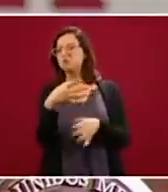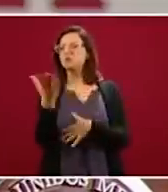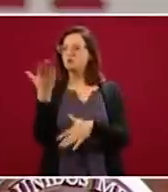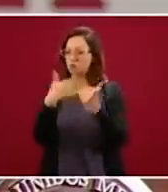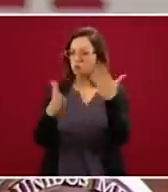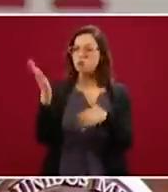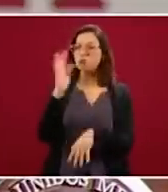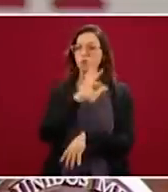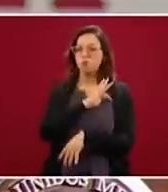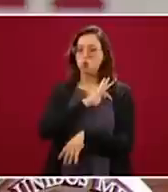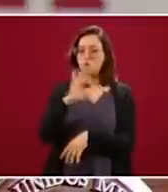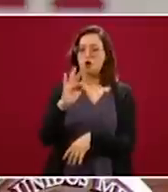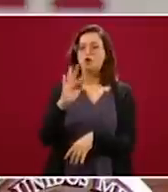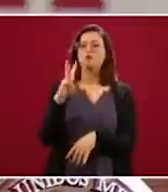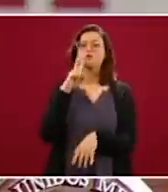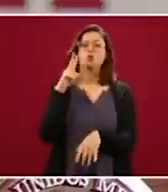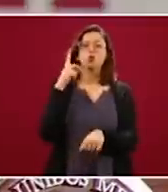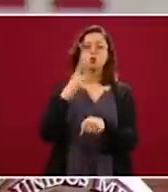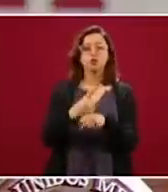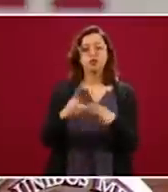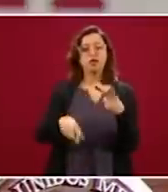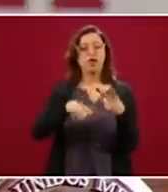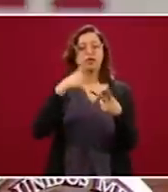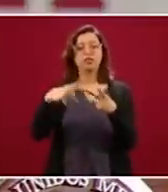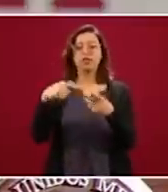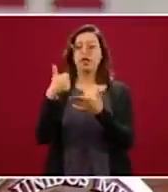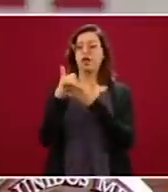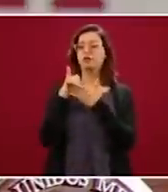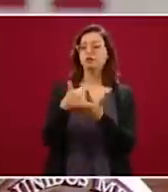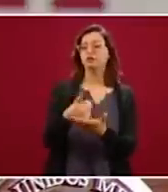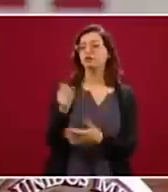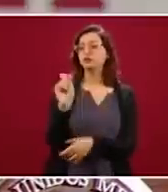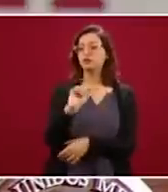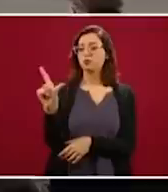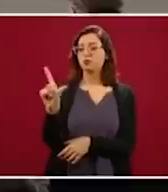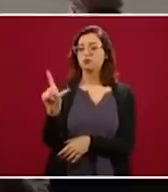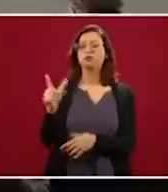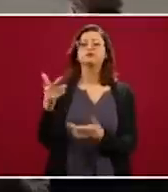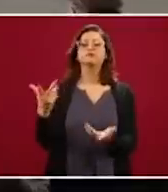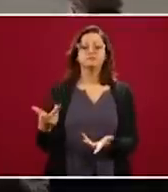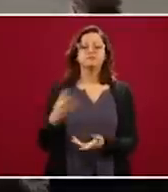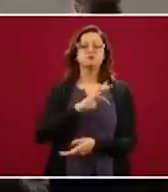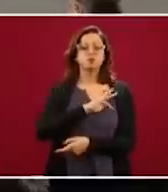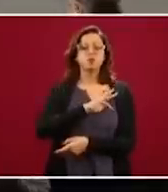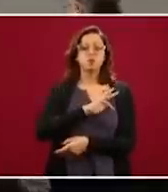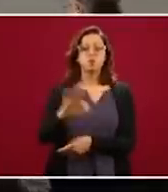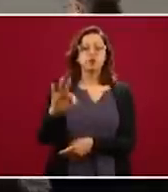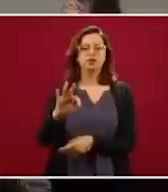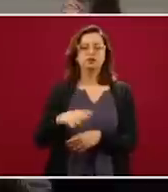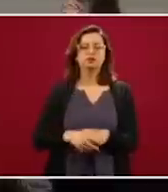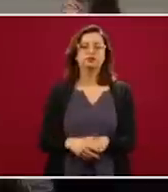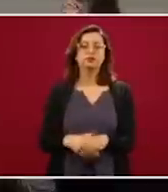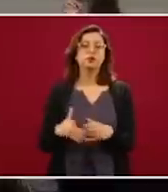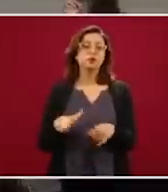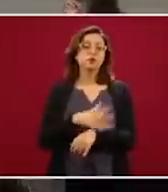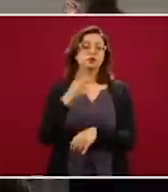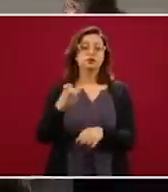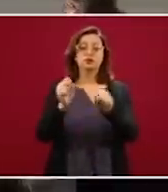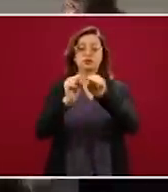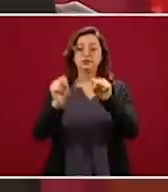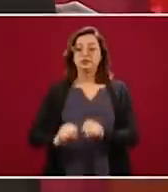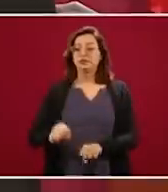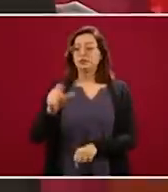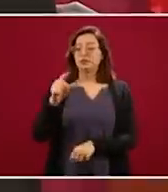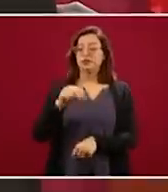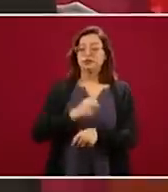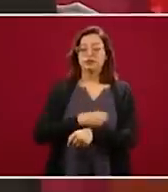y sobre todo ayuda profesional, y eso es parte de la estrategia de prevención de adicciones, es que el sistema público pueda ofrecer estos